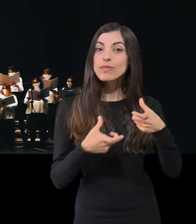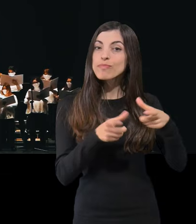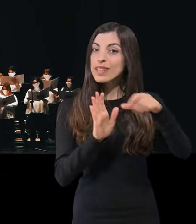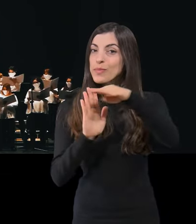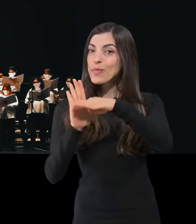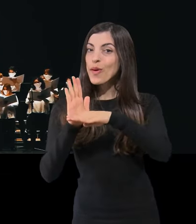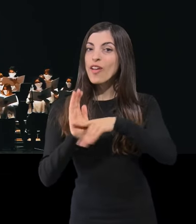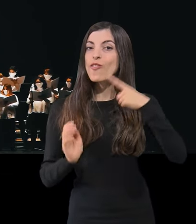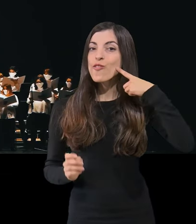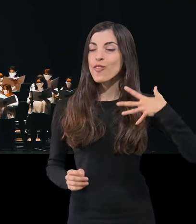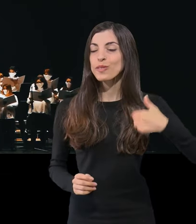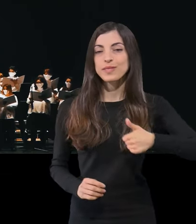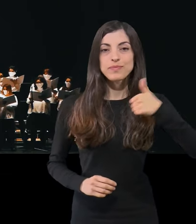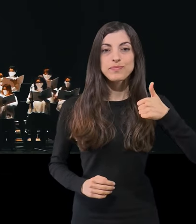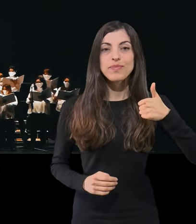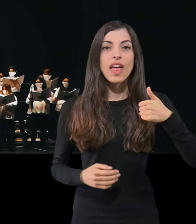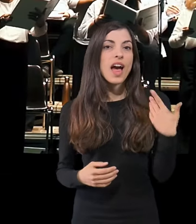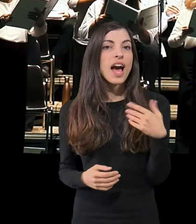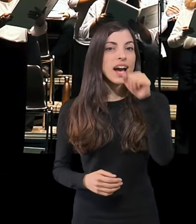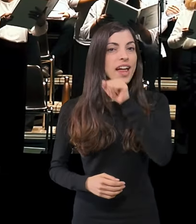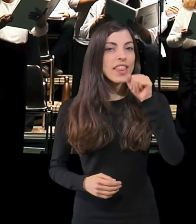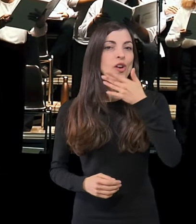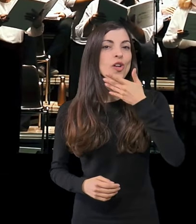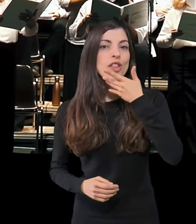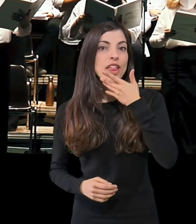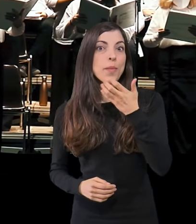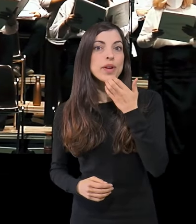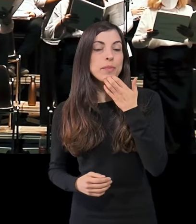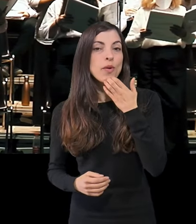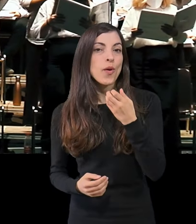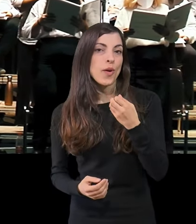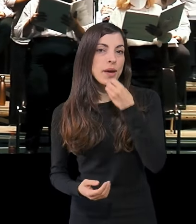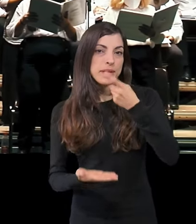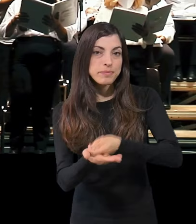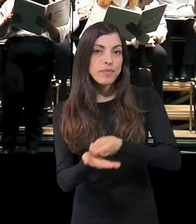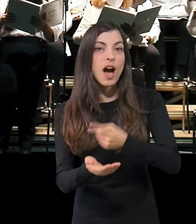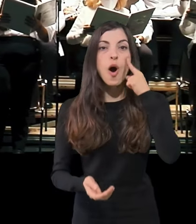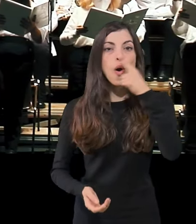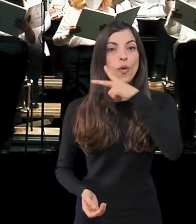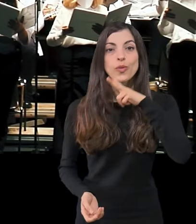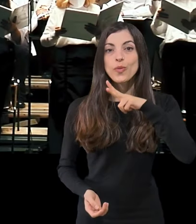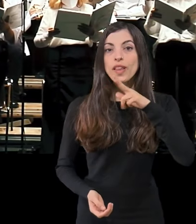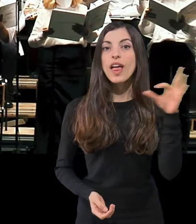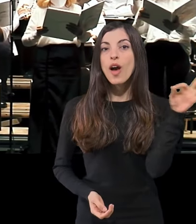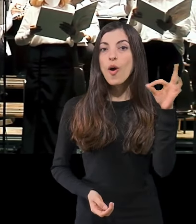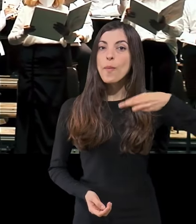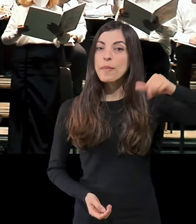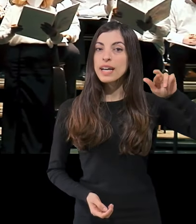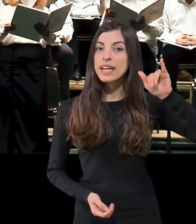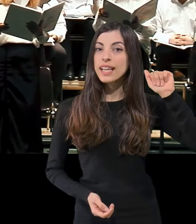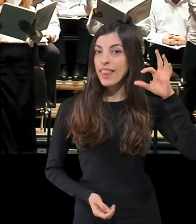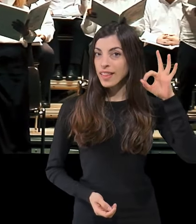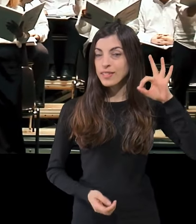La segunda parte del programa es mucho más popular, con conocidas coplas como La Bien Pagada, Ojos Verdes o María de la O.